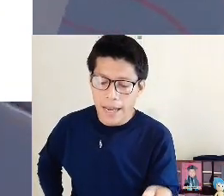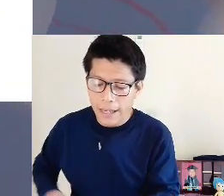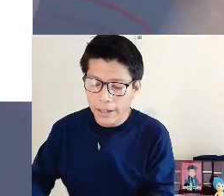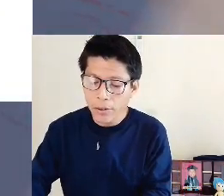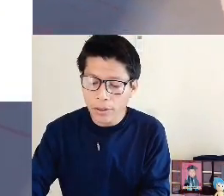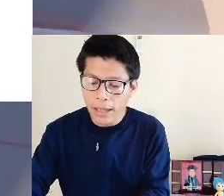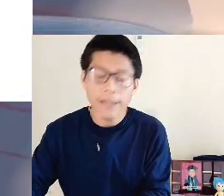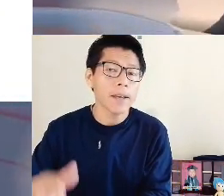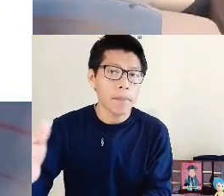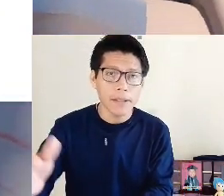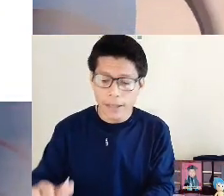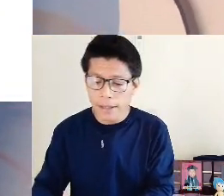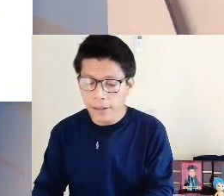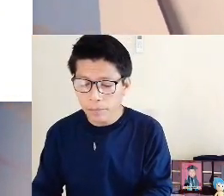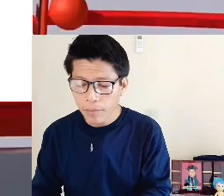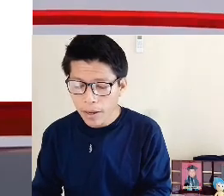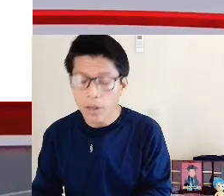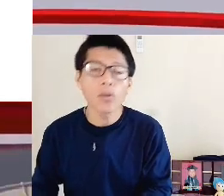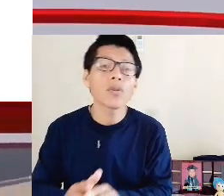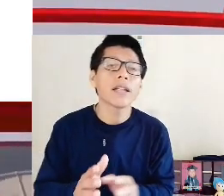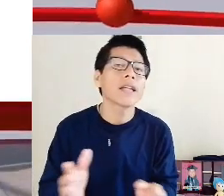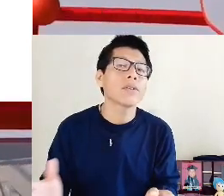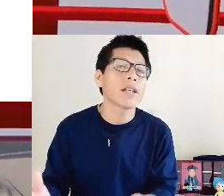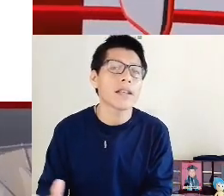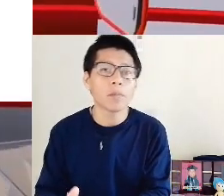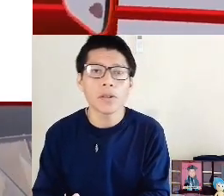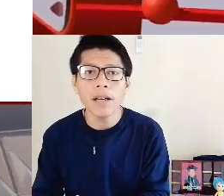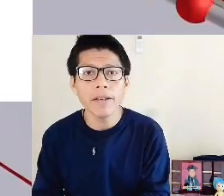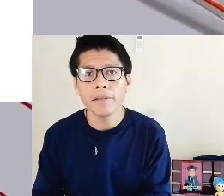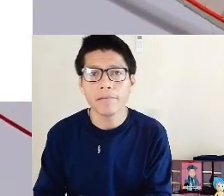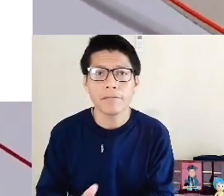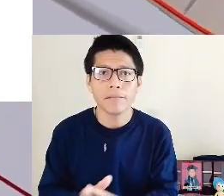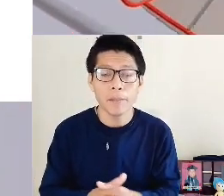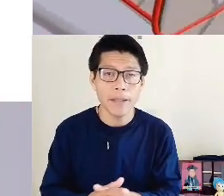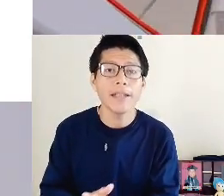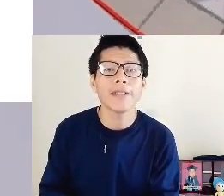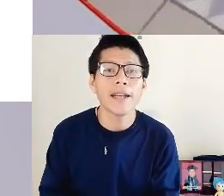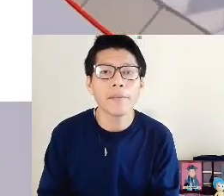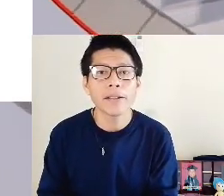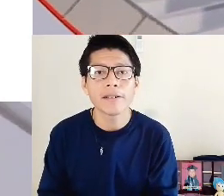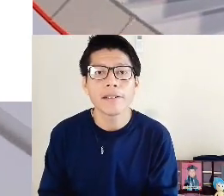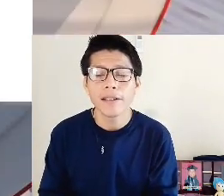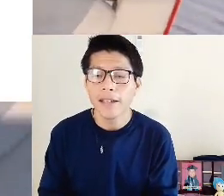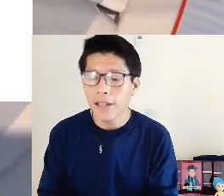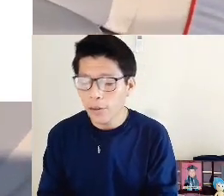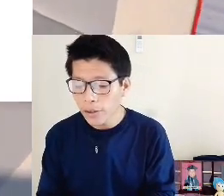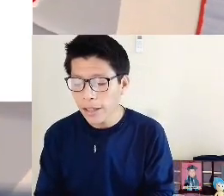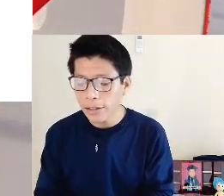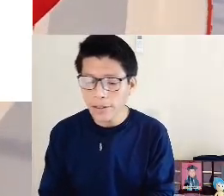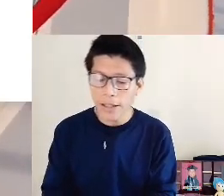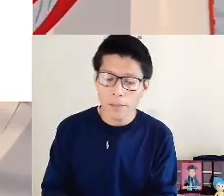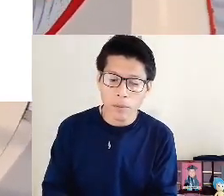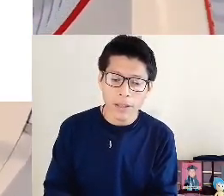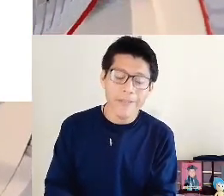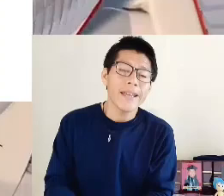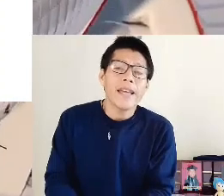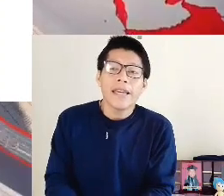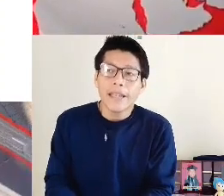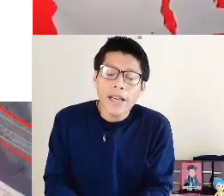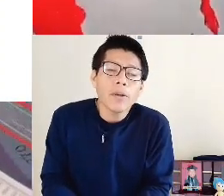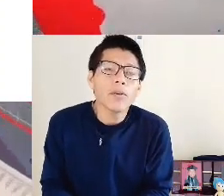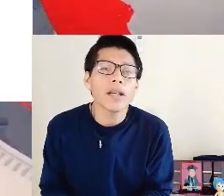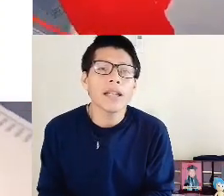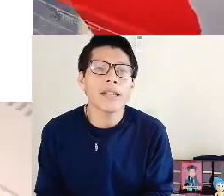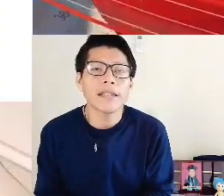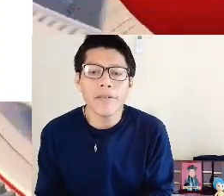a Edith González que en paz descanse no se quiso hacer responsable imagínense nada más no se quiso ser responsable